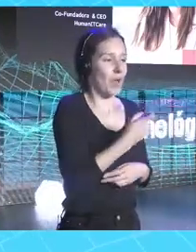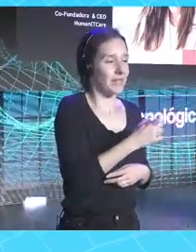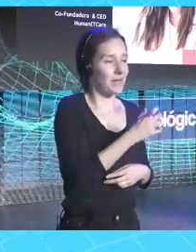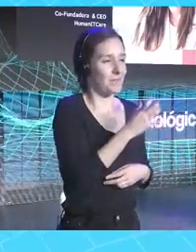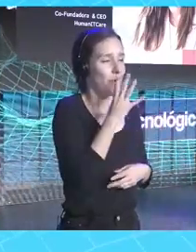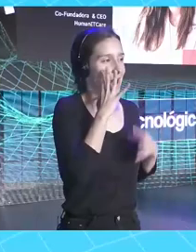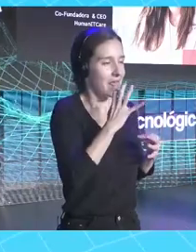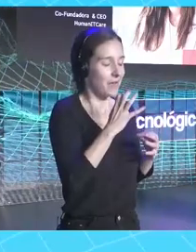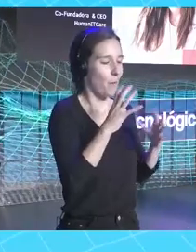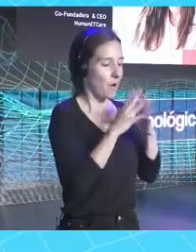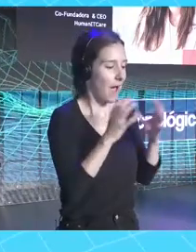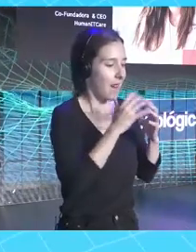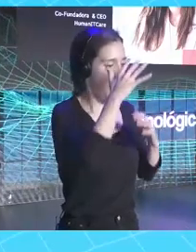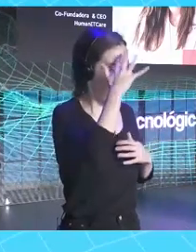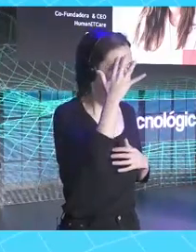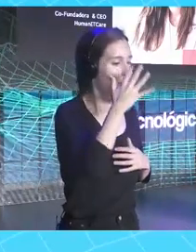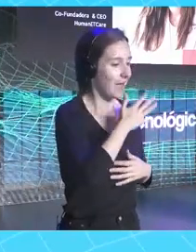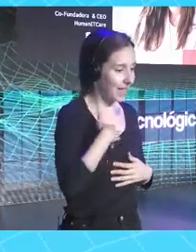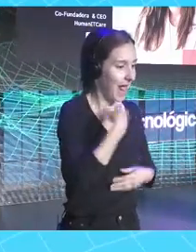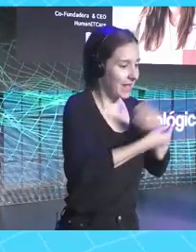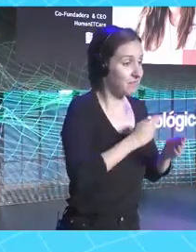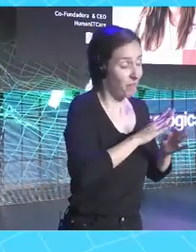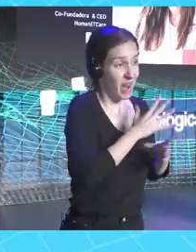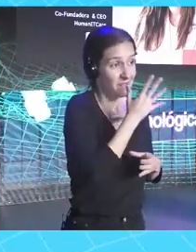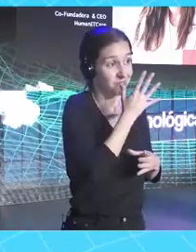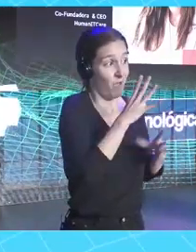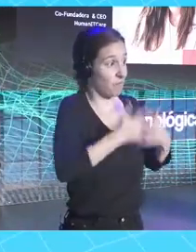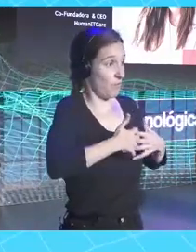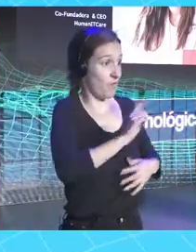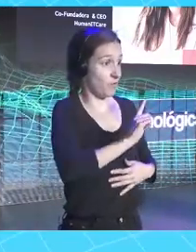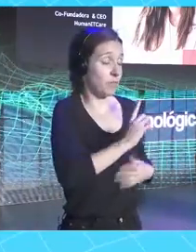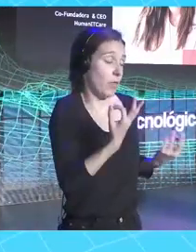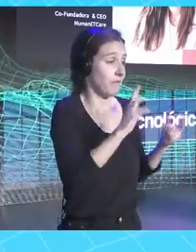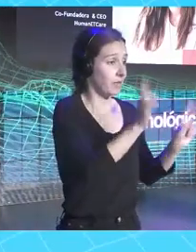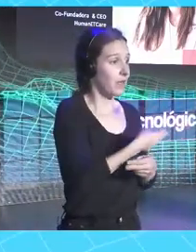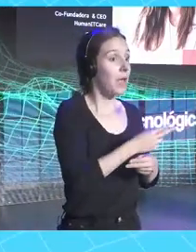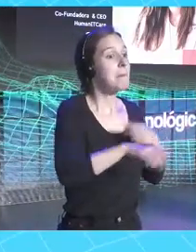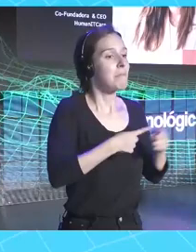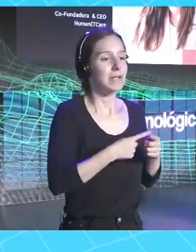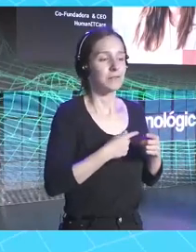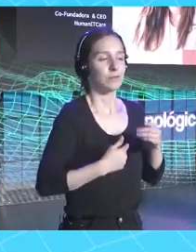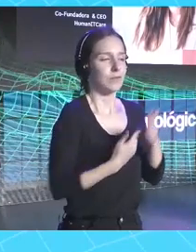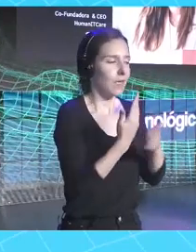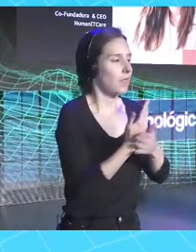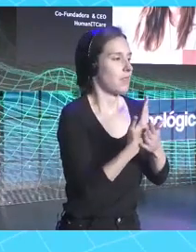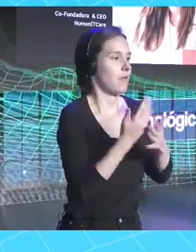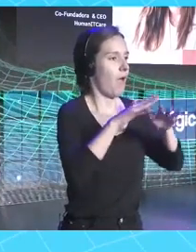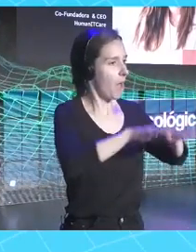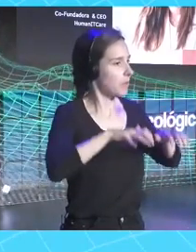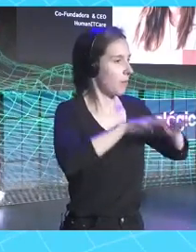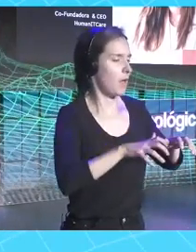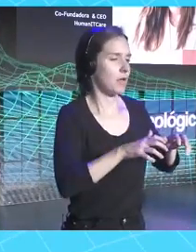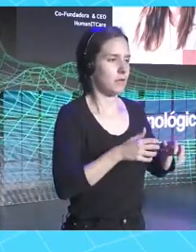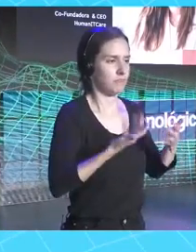ilusión a veces hay estrategias que no funcionan y bueno y estar en constante aprendizaje O sea no hay día que no se aprenda algo un error